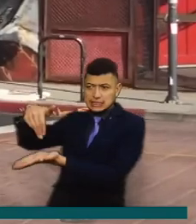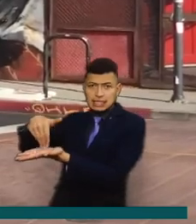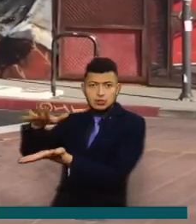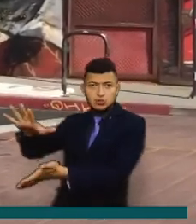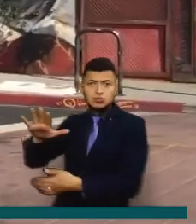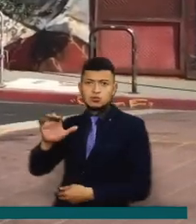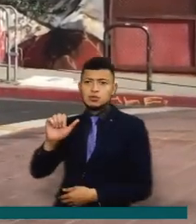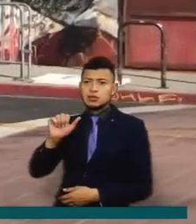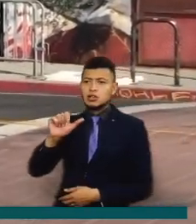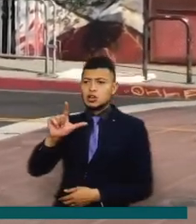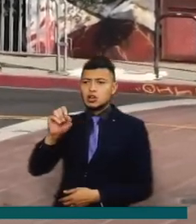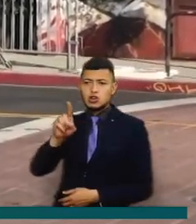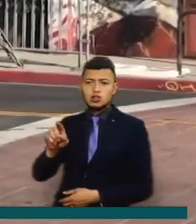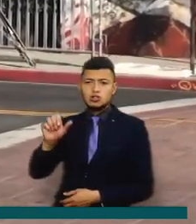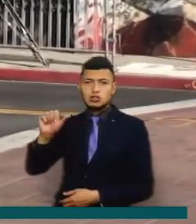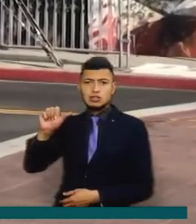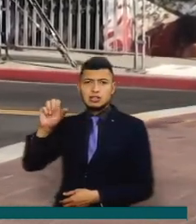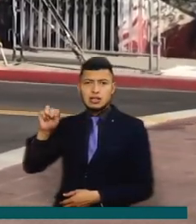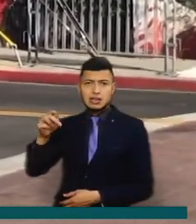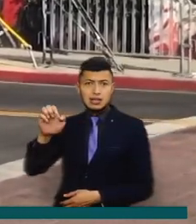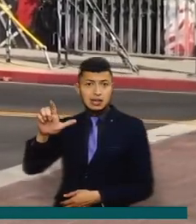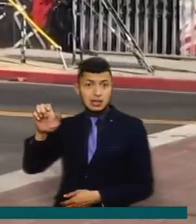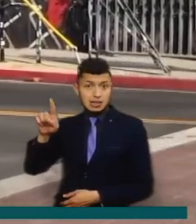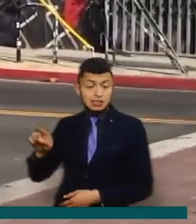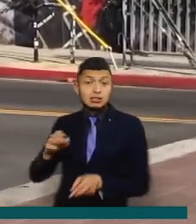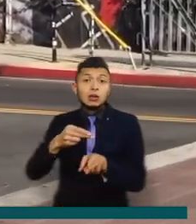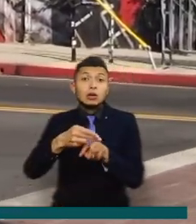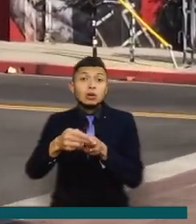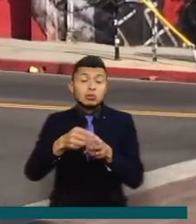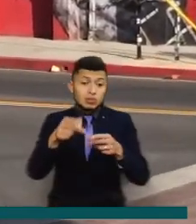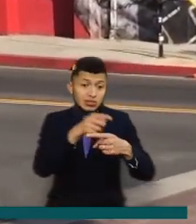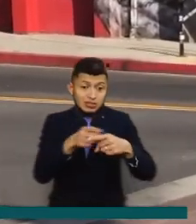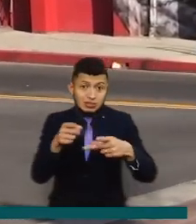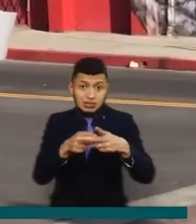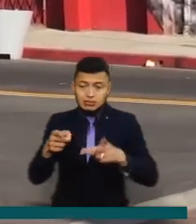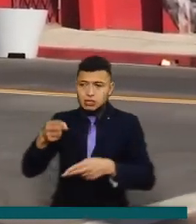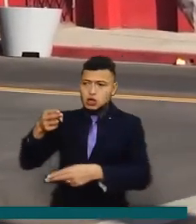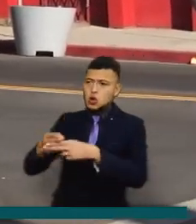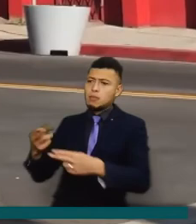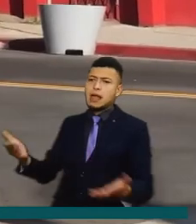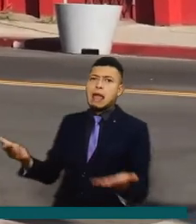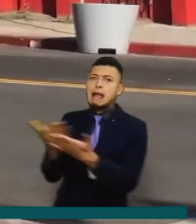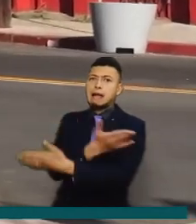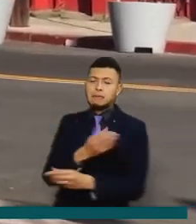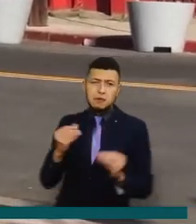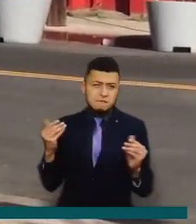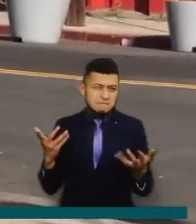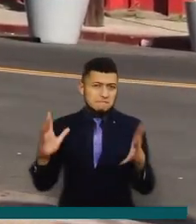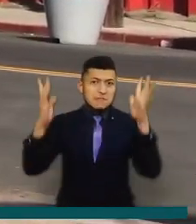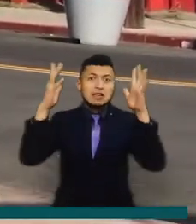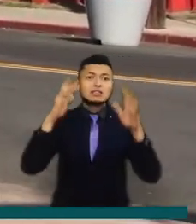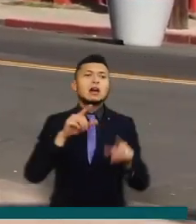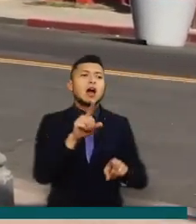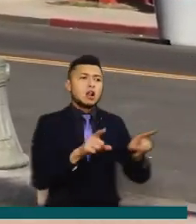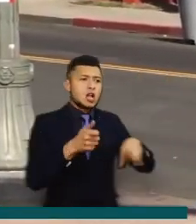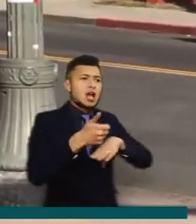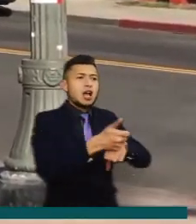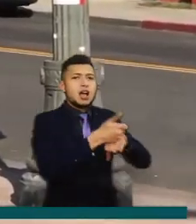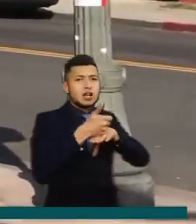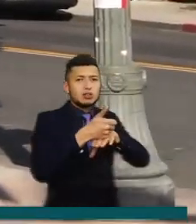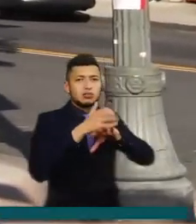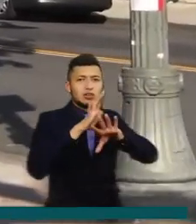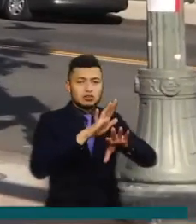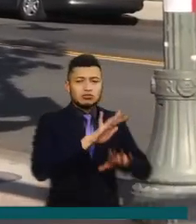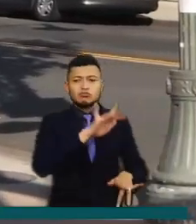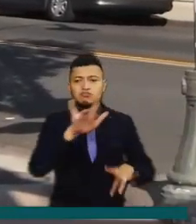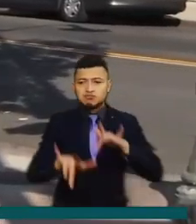En unas semanas se realizará el cambio de nombre con un gran festejo. Asistirán algunas autoridades de Los Ángeles y